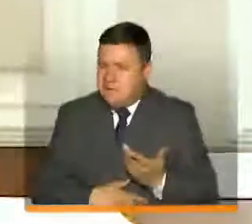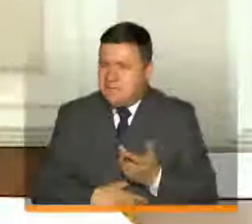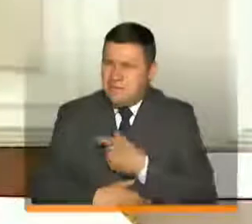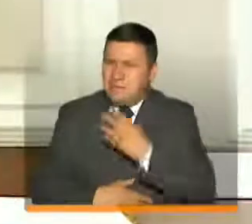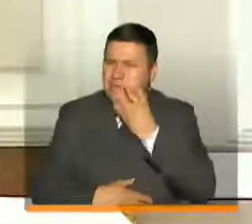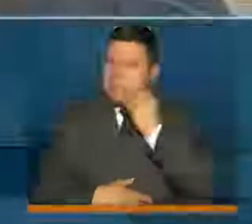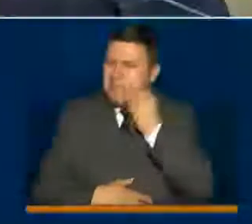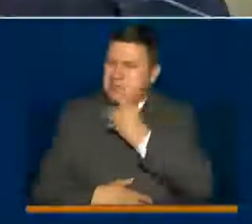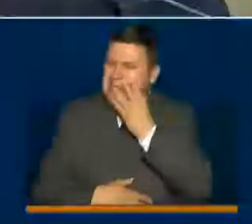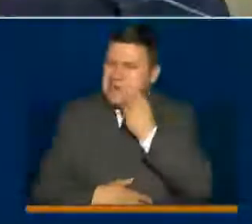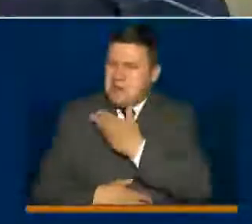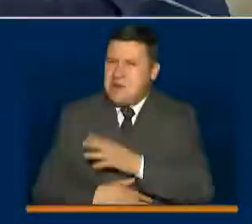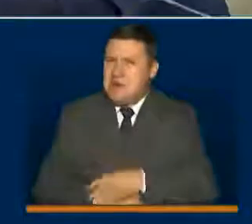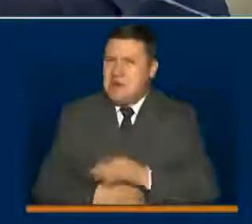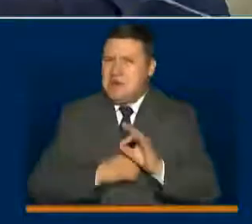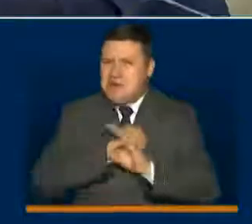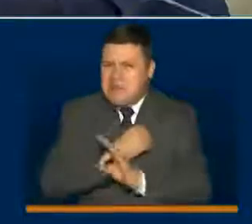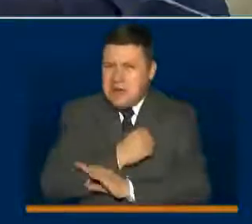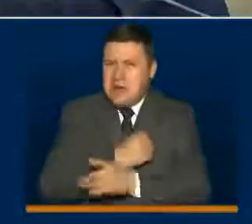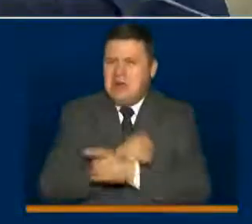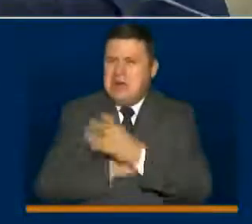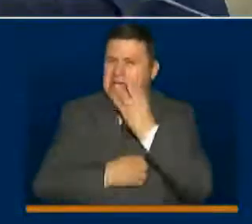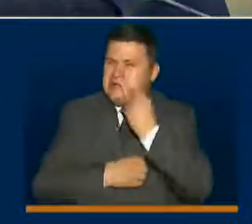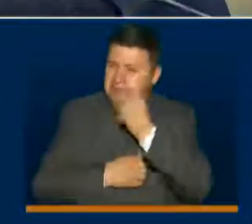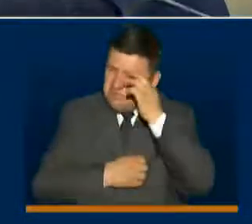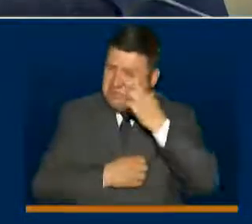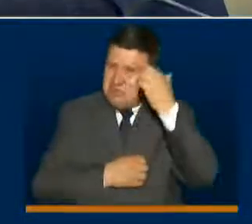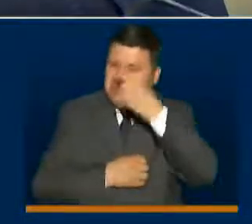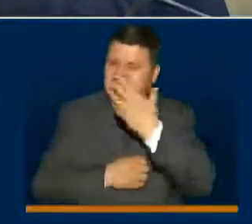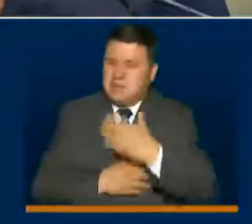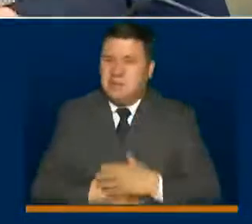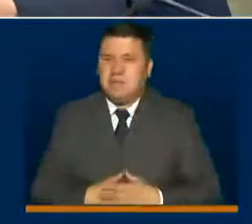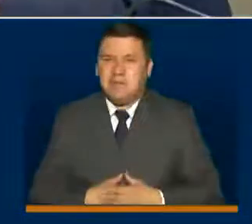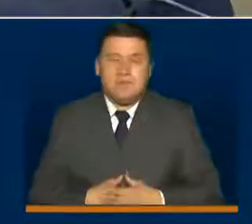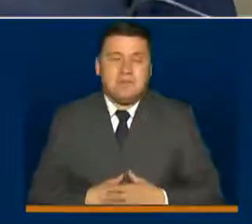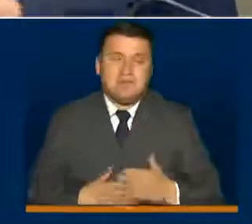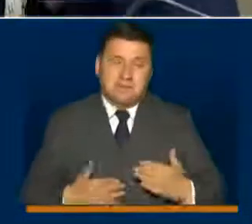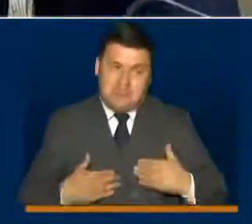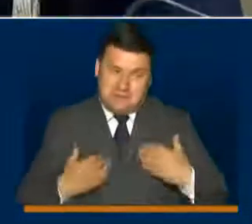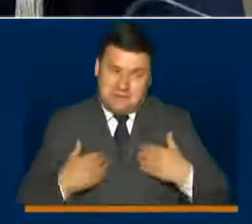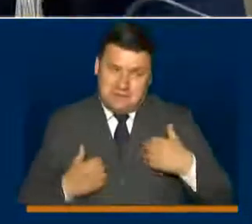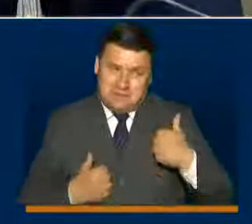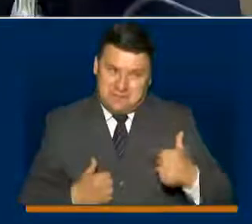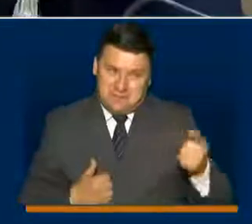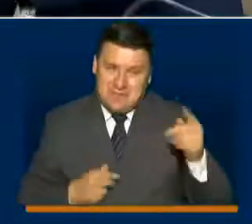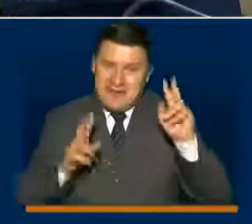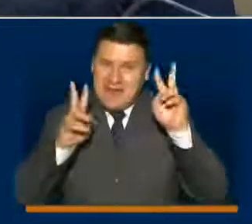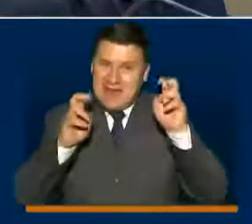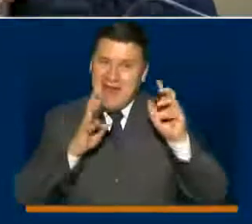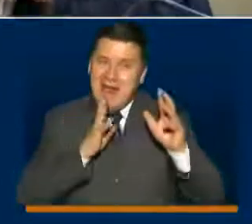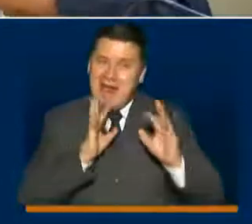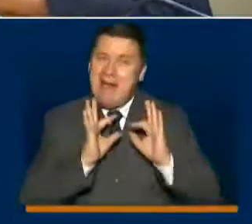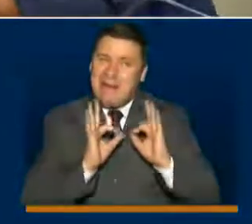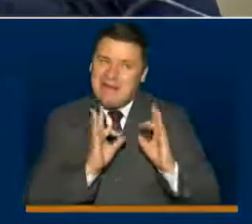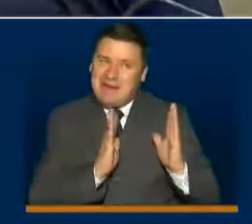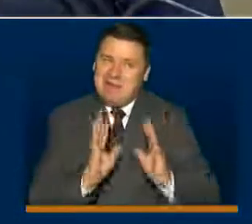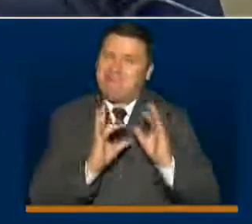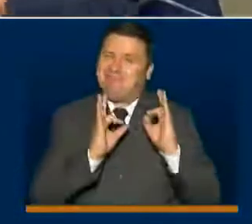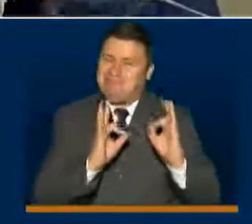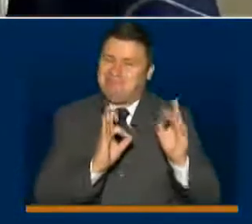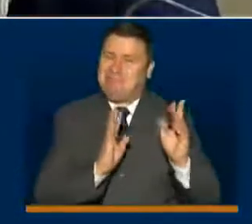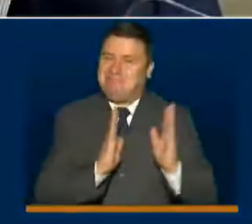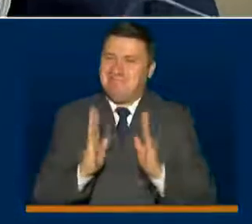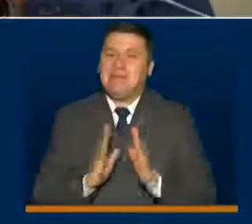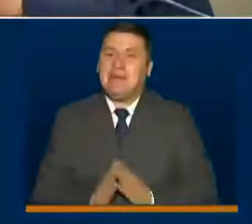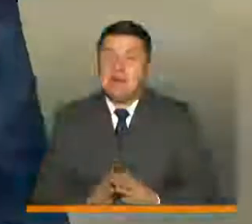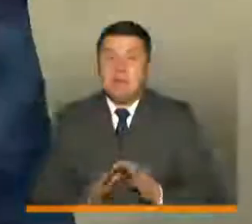su experticia como psiquiatra, como psicólogo, nos podría dar a todos nosotros? Me alegra mucho que lo hable en esos términos, señor presidente, como habla usted,